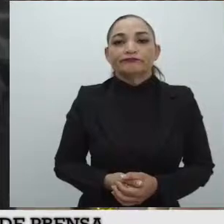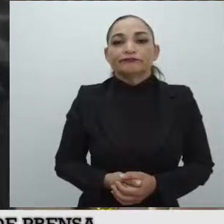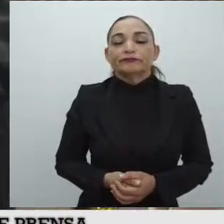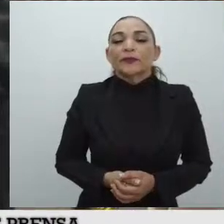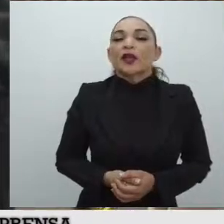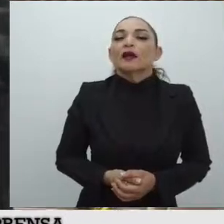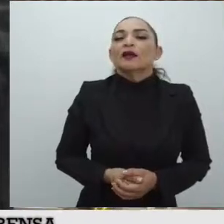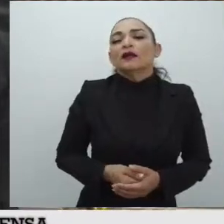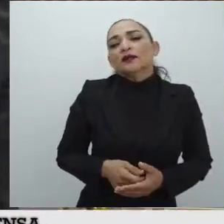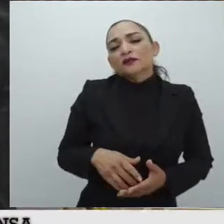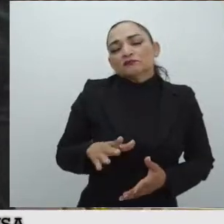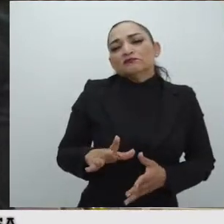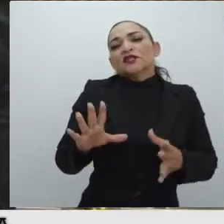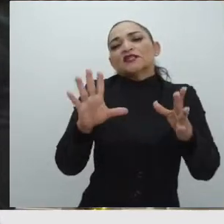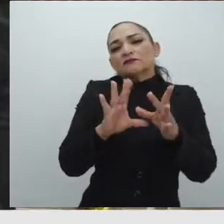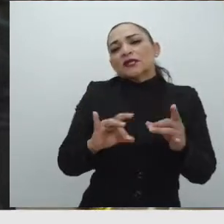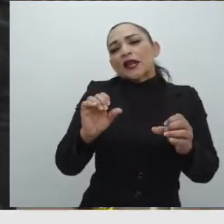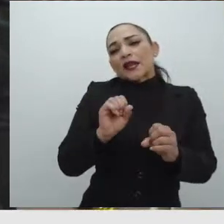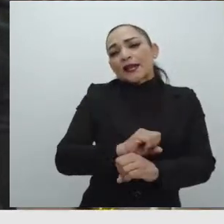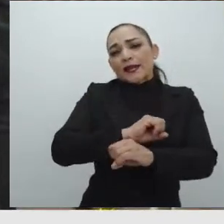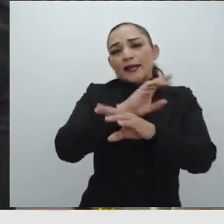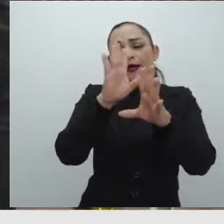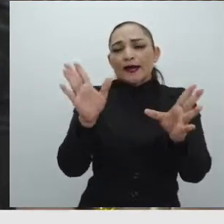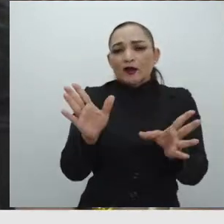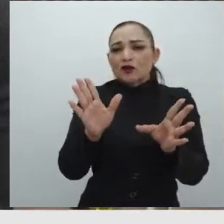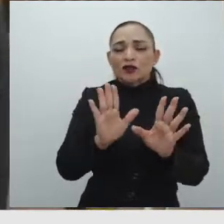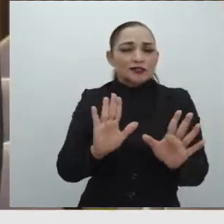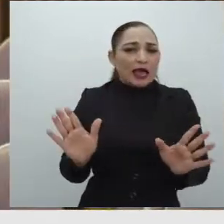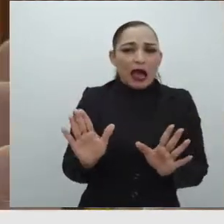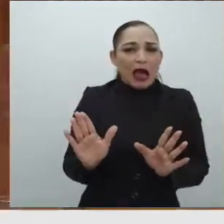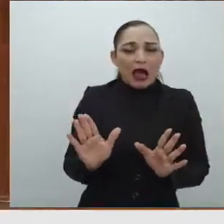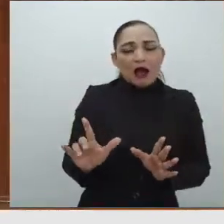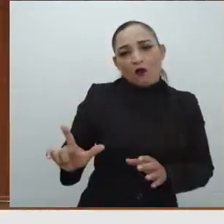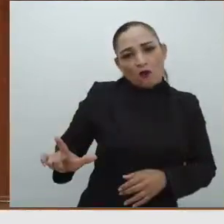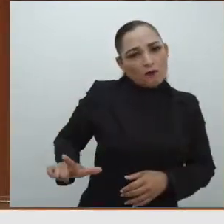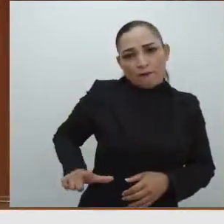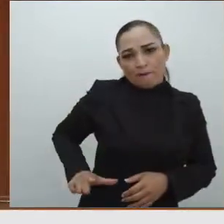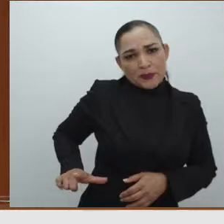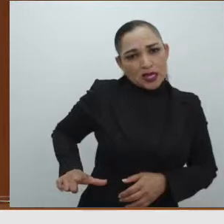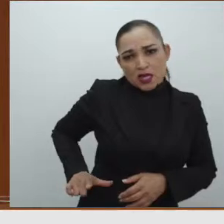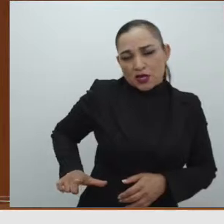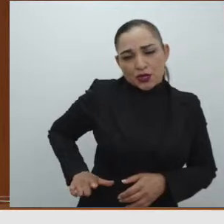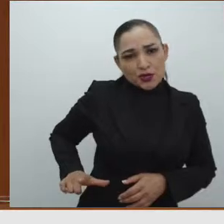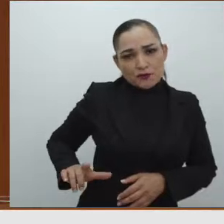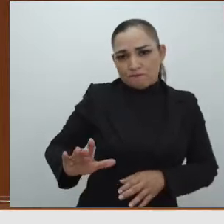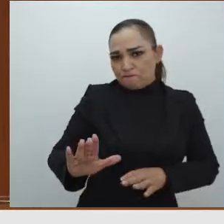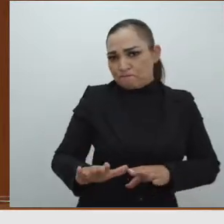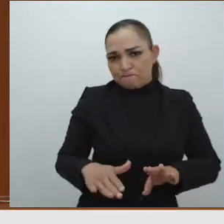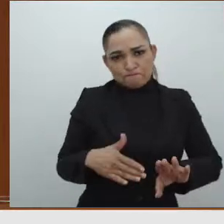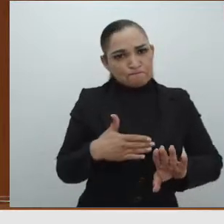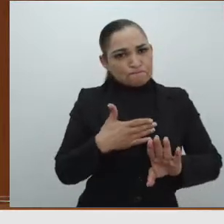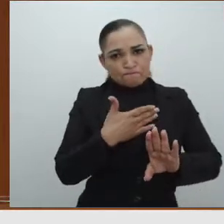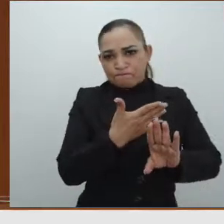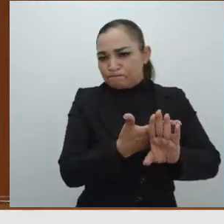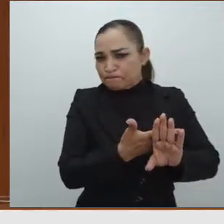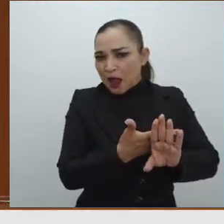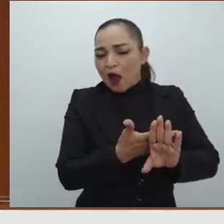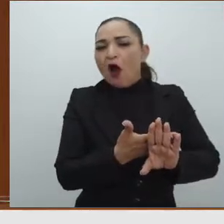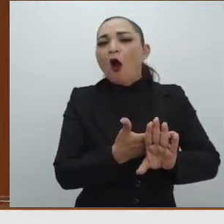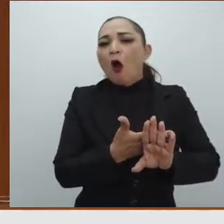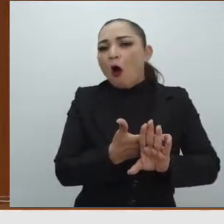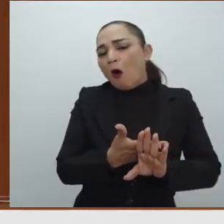Dejar claro que ya no es el Estado quien atenta y quien